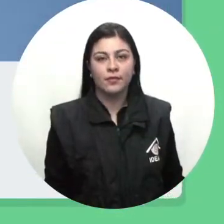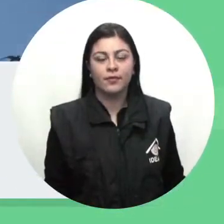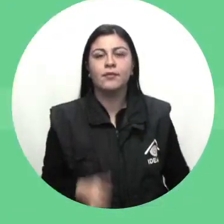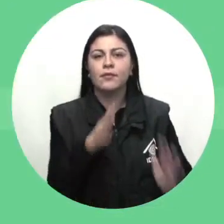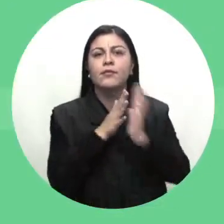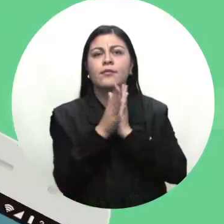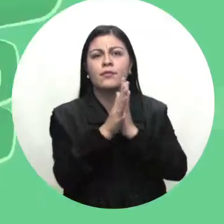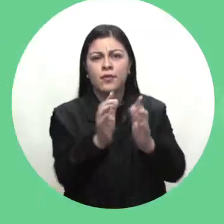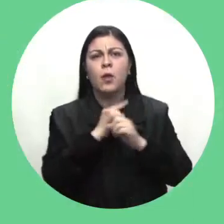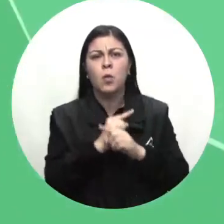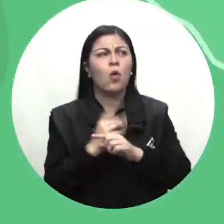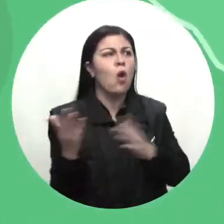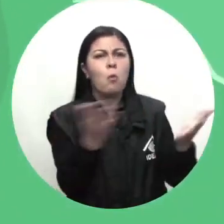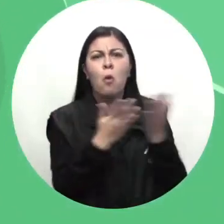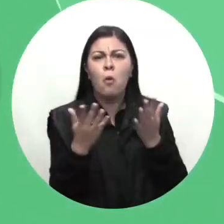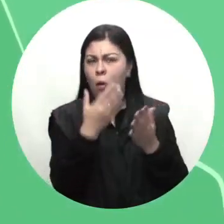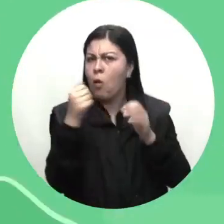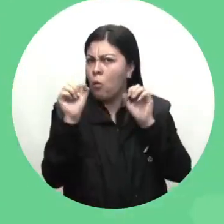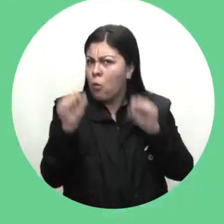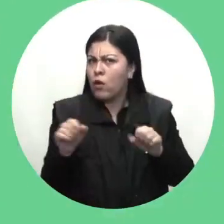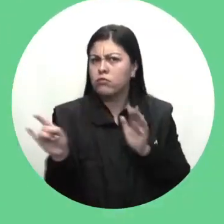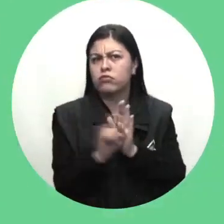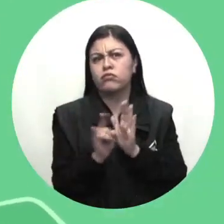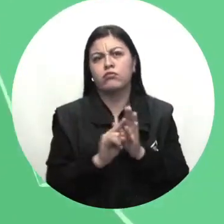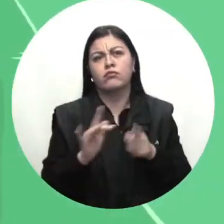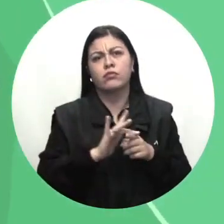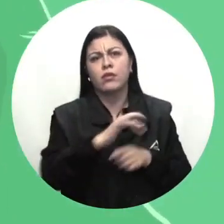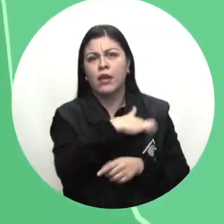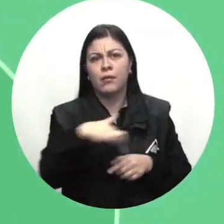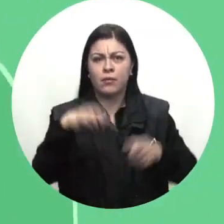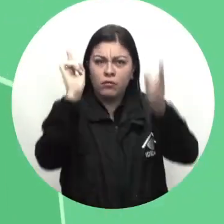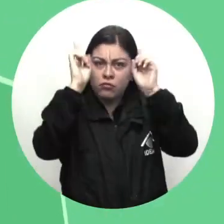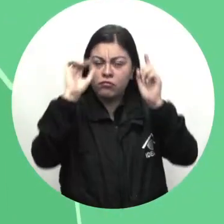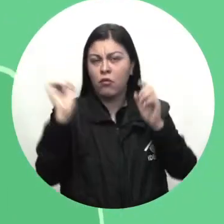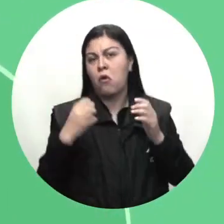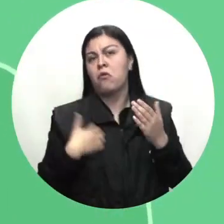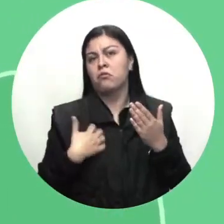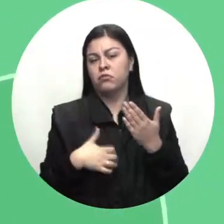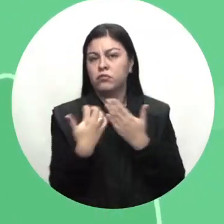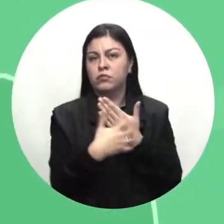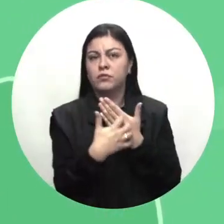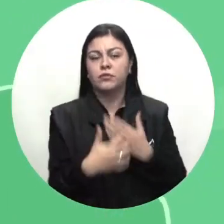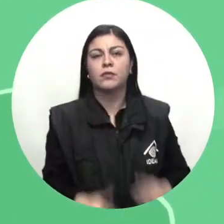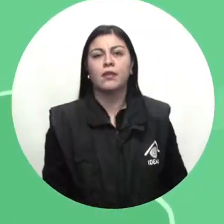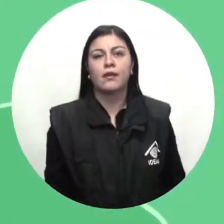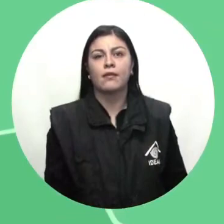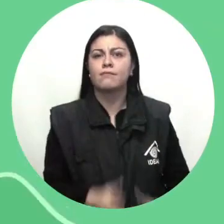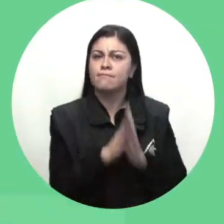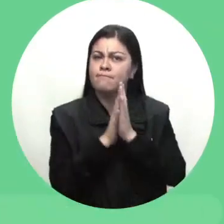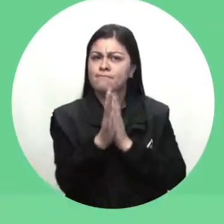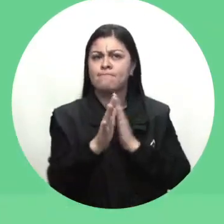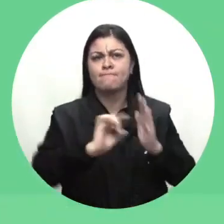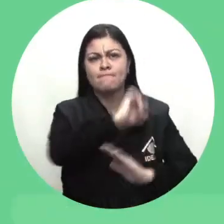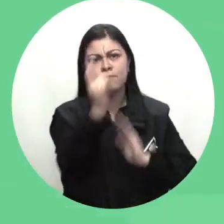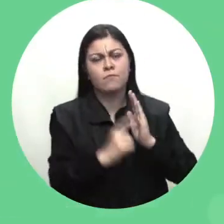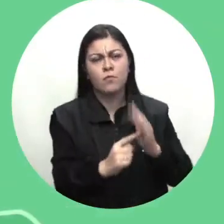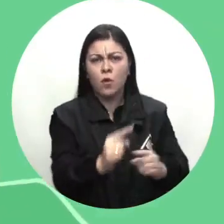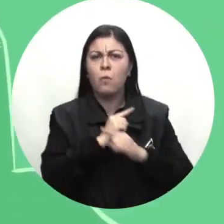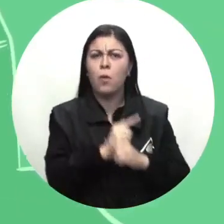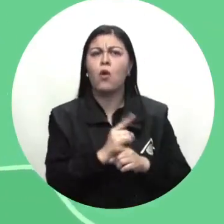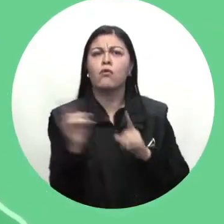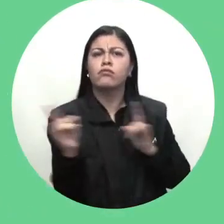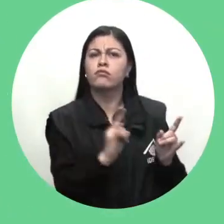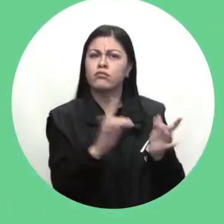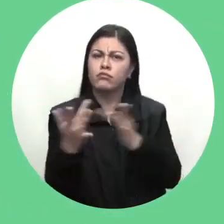www.ideam.gov.co. Y para estar informado al instante, descarga nuestra aplicación Mi Pronóstico desde Google Play o App Store. Información en